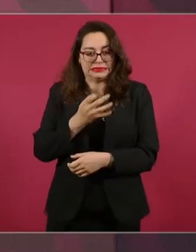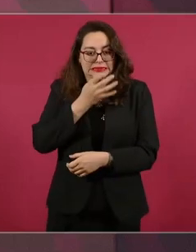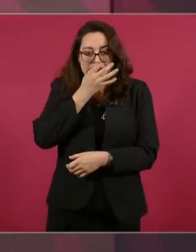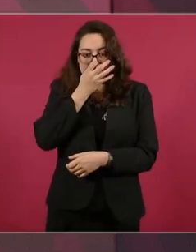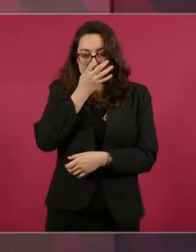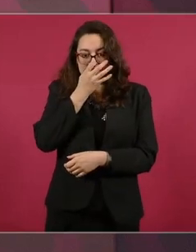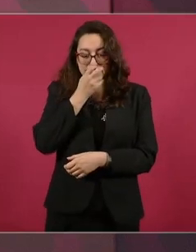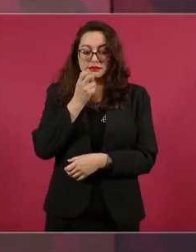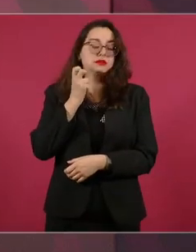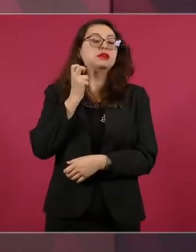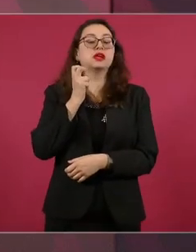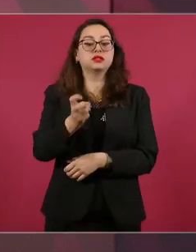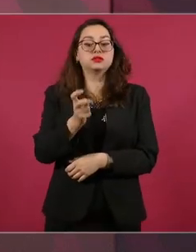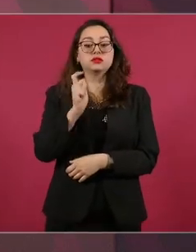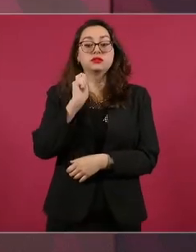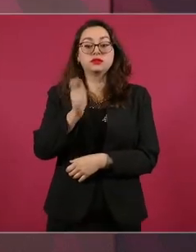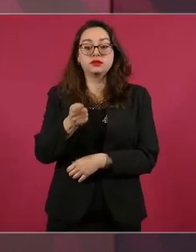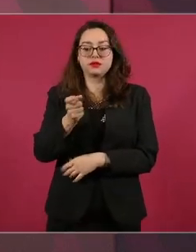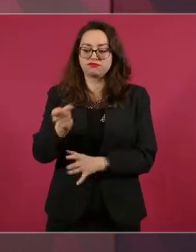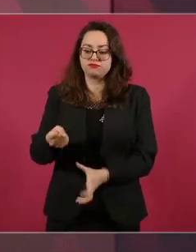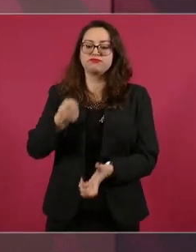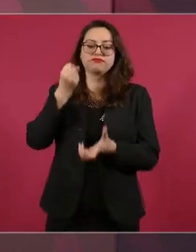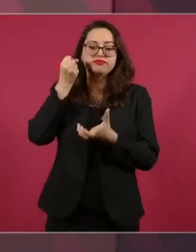Y esto significa inversión a Pemex.